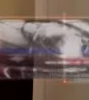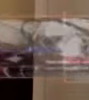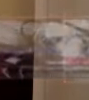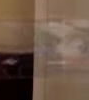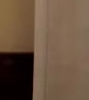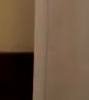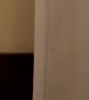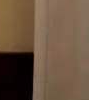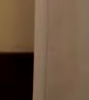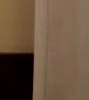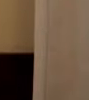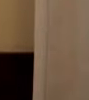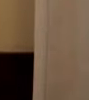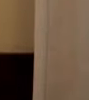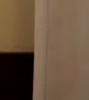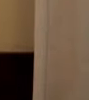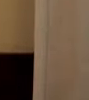Lleguen a ser